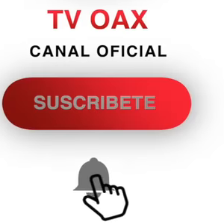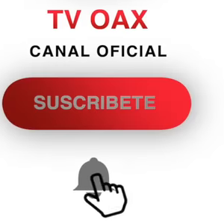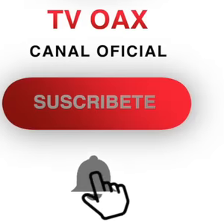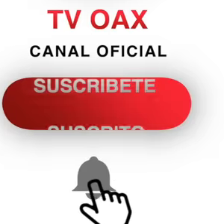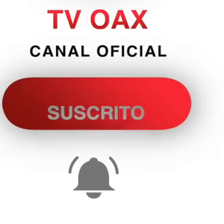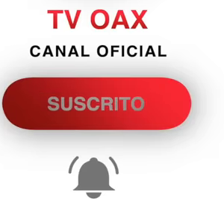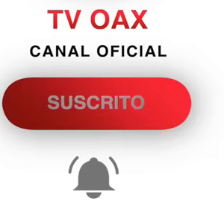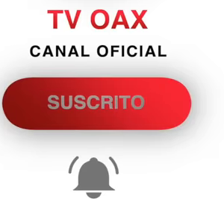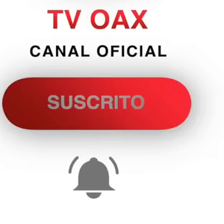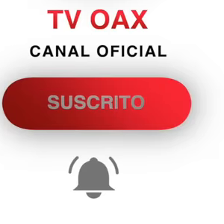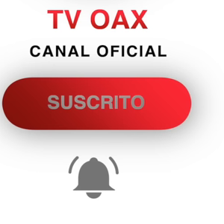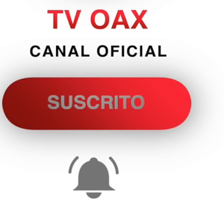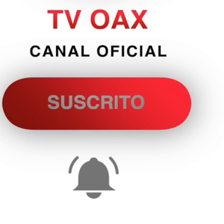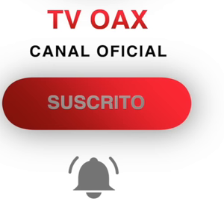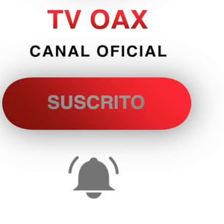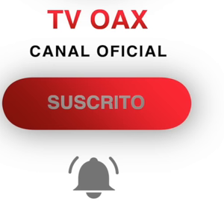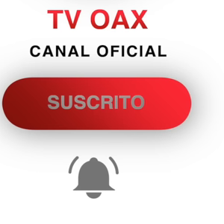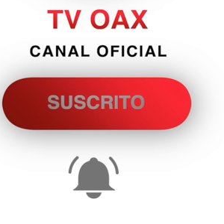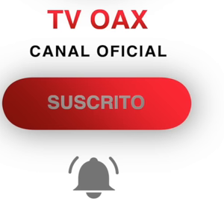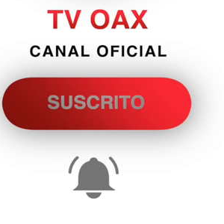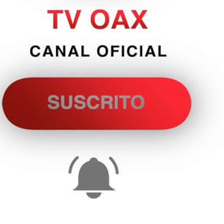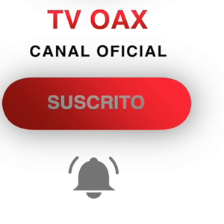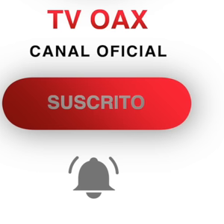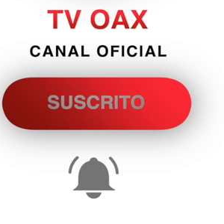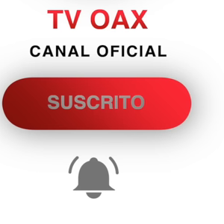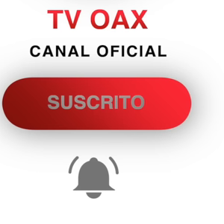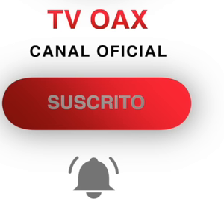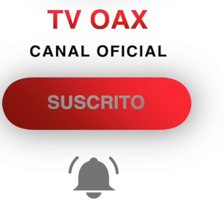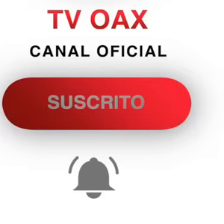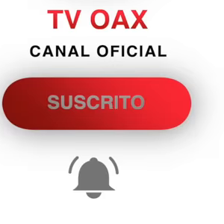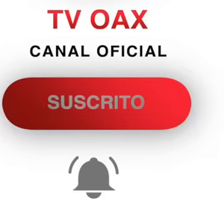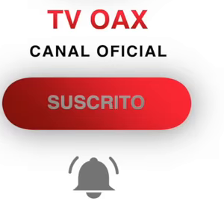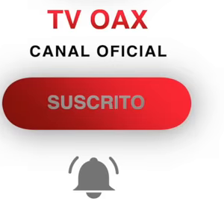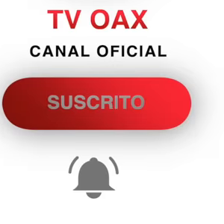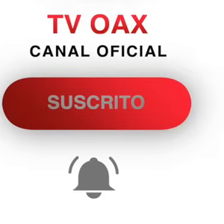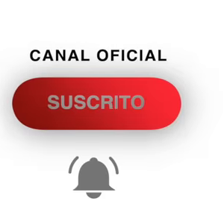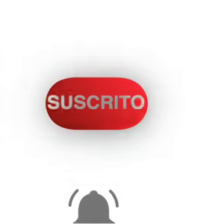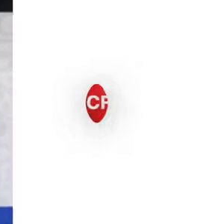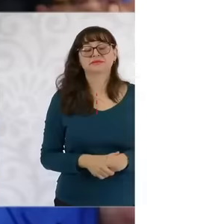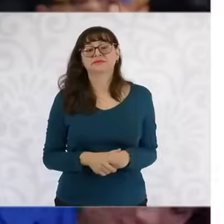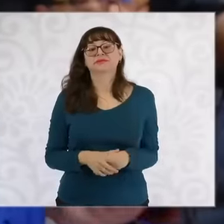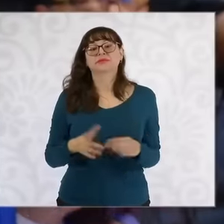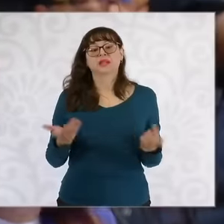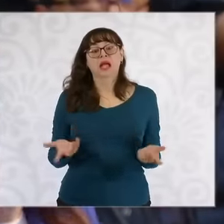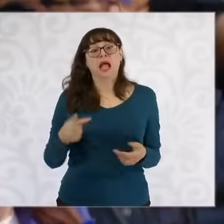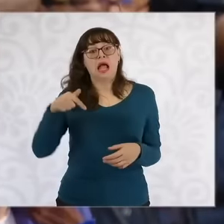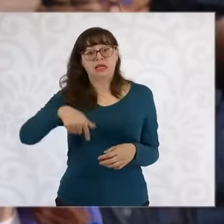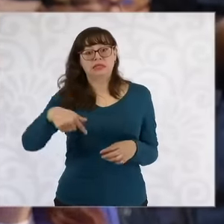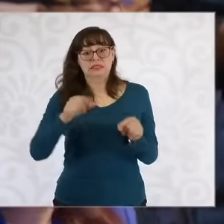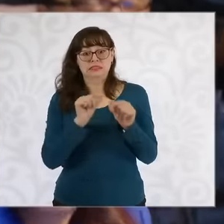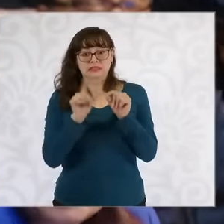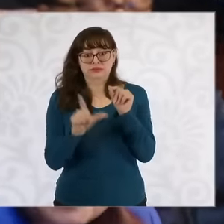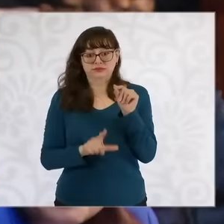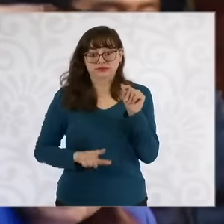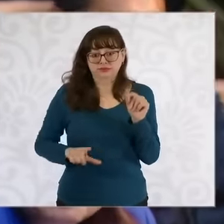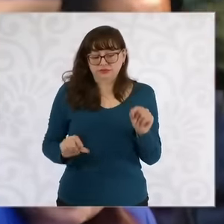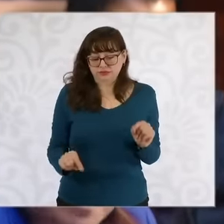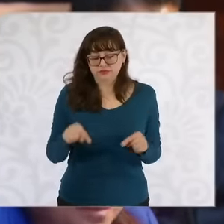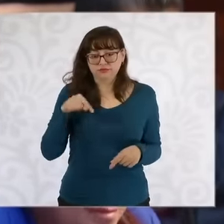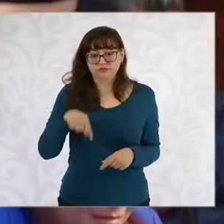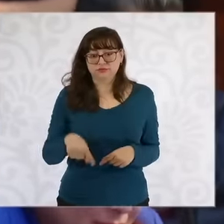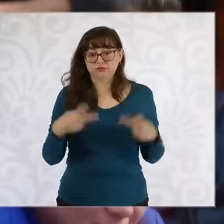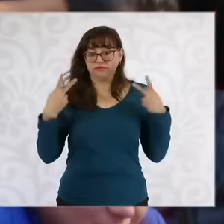en otro tema, presidenta, en nuestro país hay evidencia de la fabricación de delitos contra